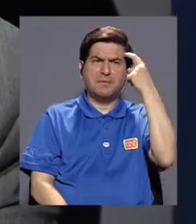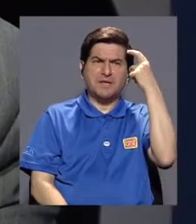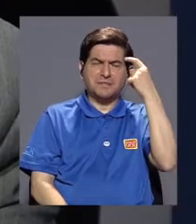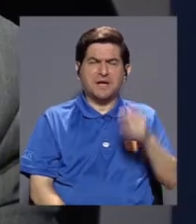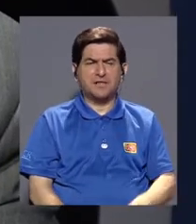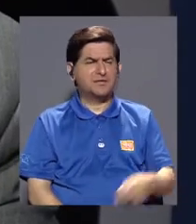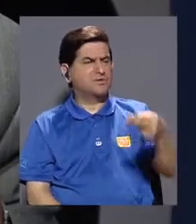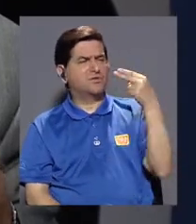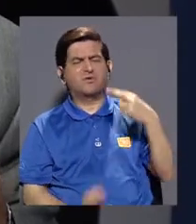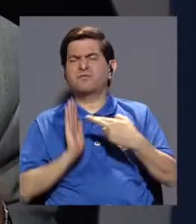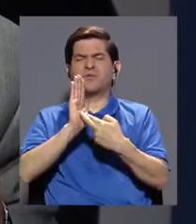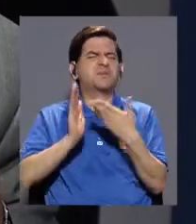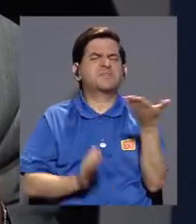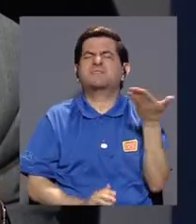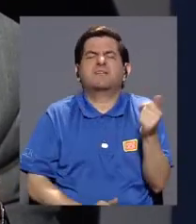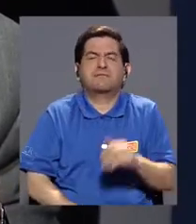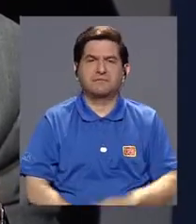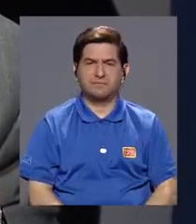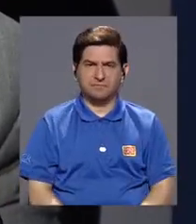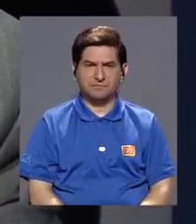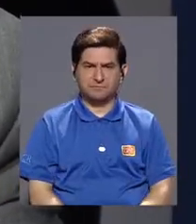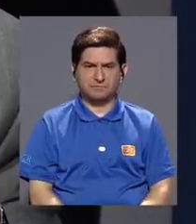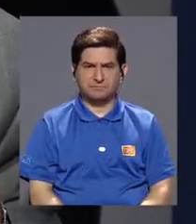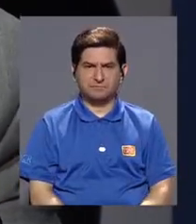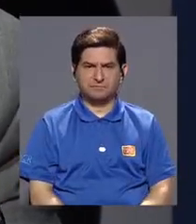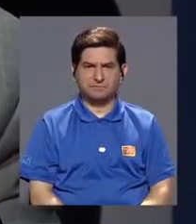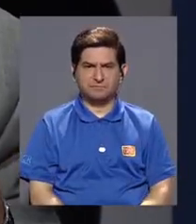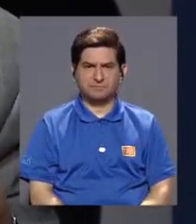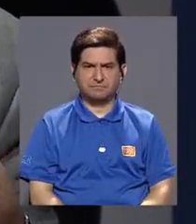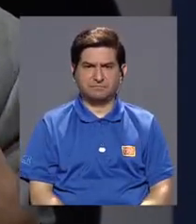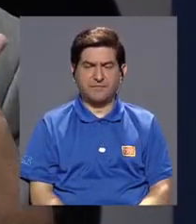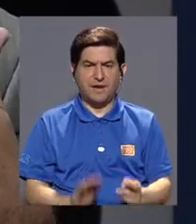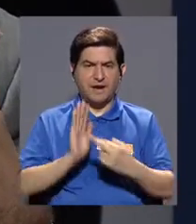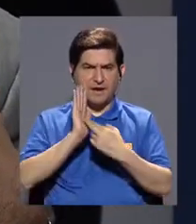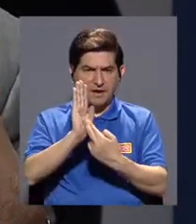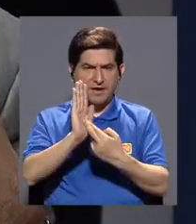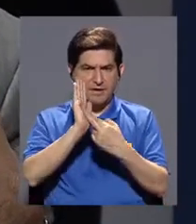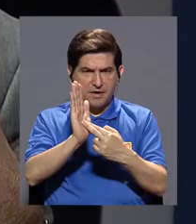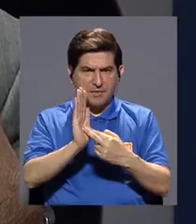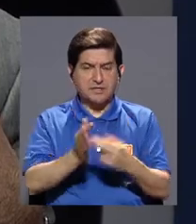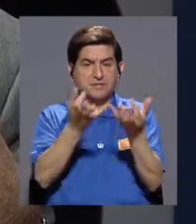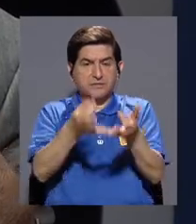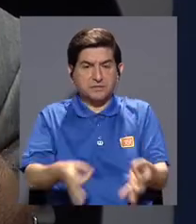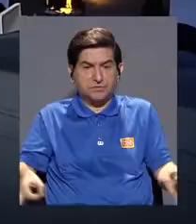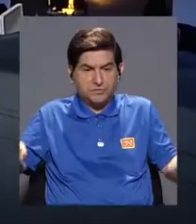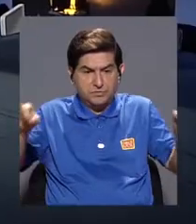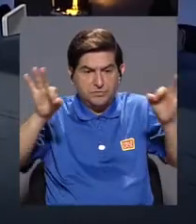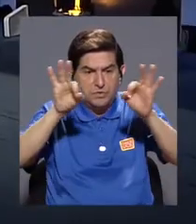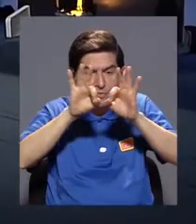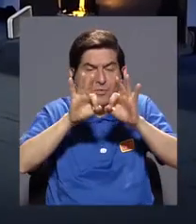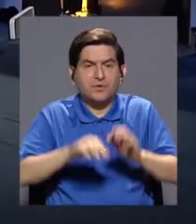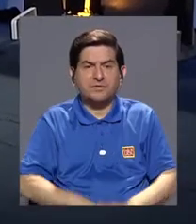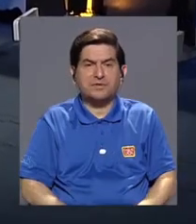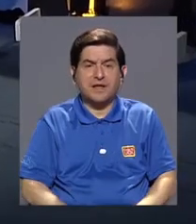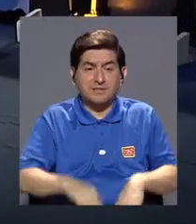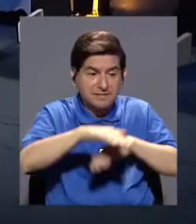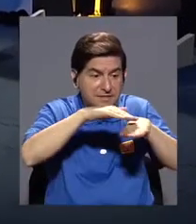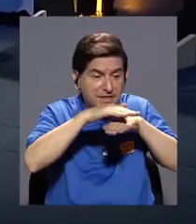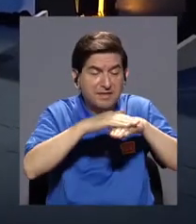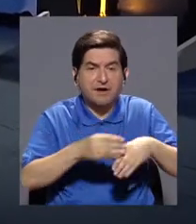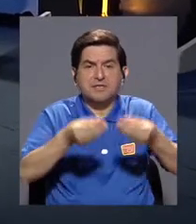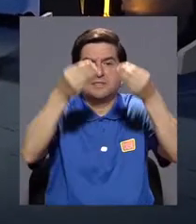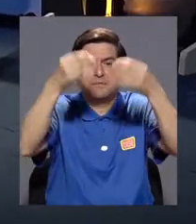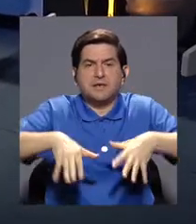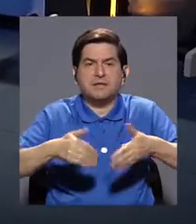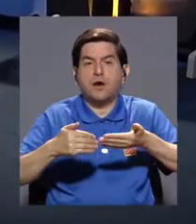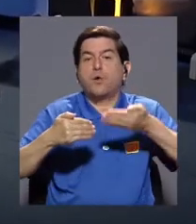punto de vista histórico. ¿Qué representa? O sea, la representatividad sustantiva se perdió. Ahora, ¿cuándo